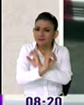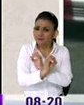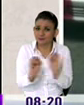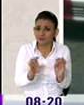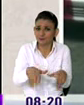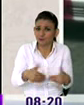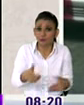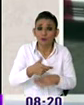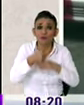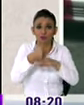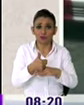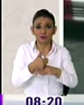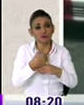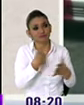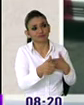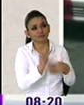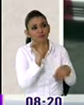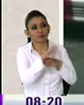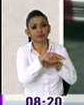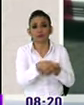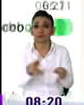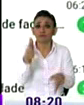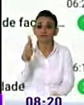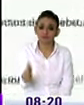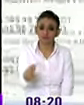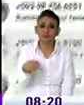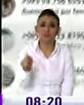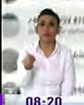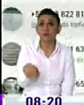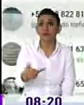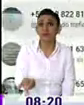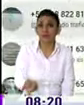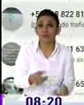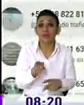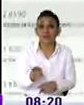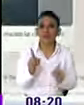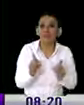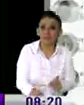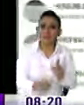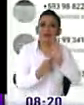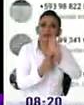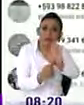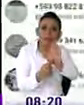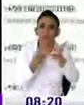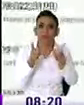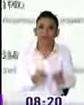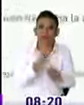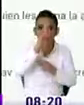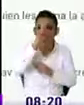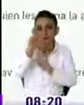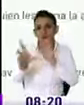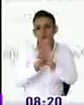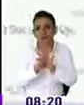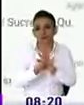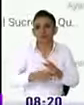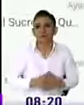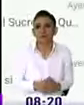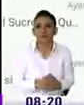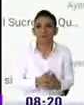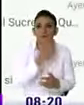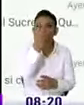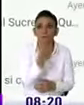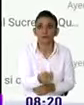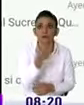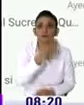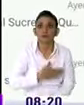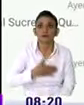ser autoridad, se parquean donde les da la gana o hacen lo que quieren. Y ellos deberían ser los primeros de reflejar respeto a la ciudad. Buenos días, por